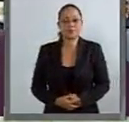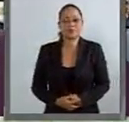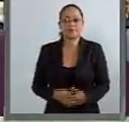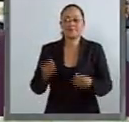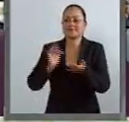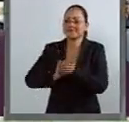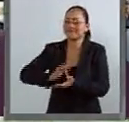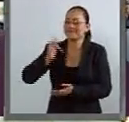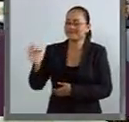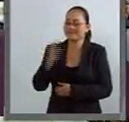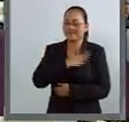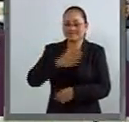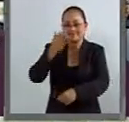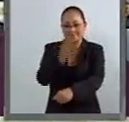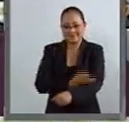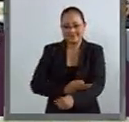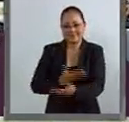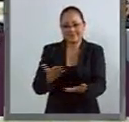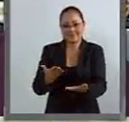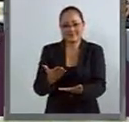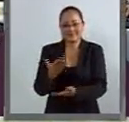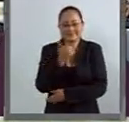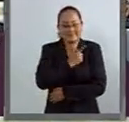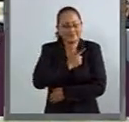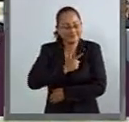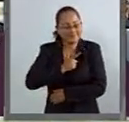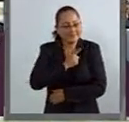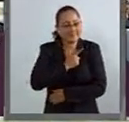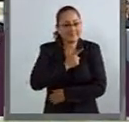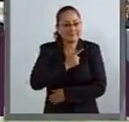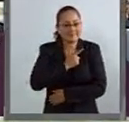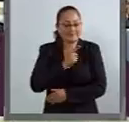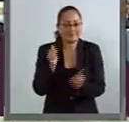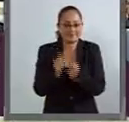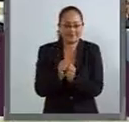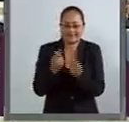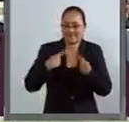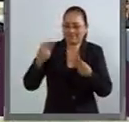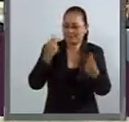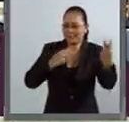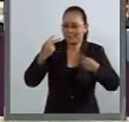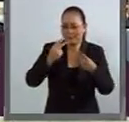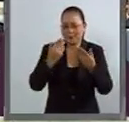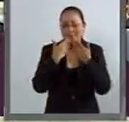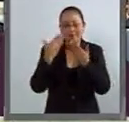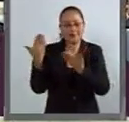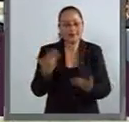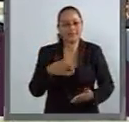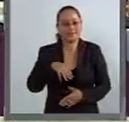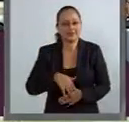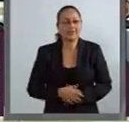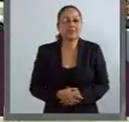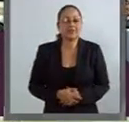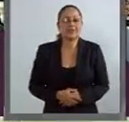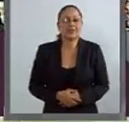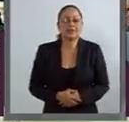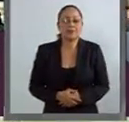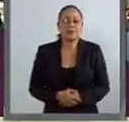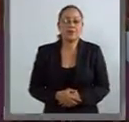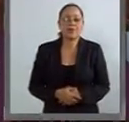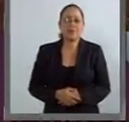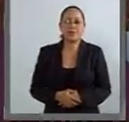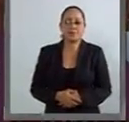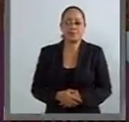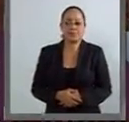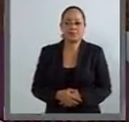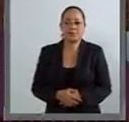Muchas gracias, muy buenas tardes, un gusto estar con tan distinguida audiencia, bienvenidos todos. Y bueno, en mi